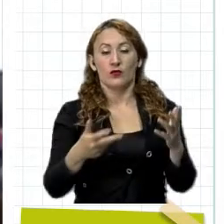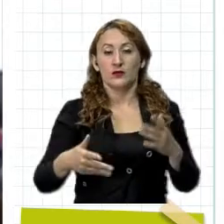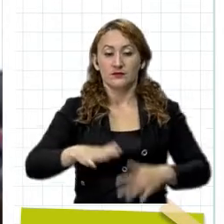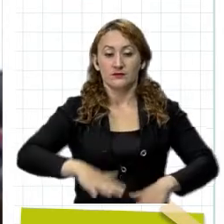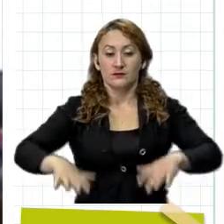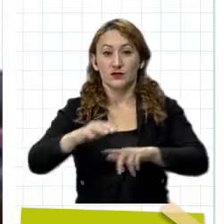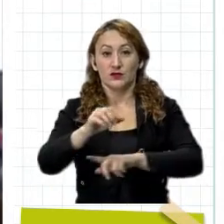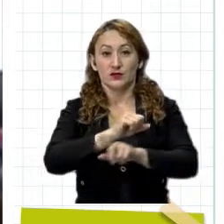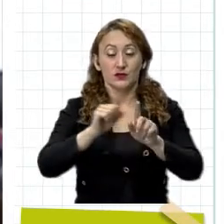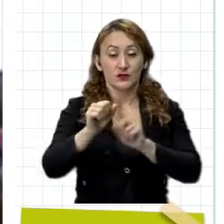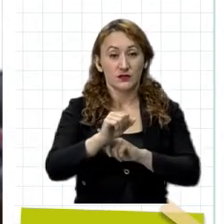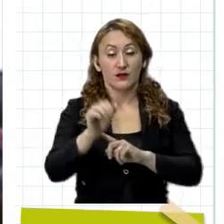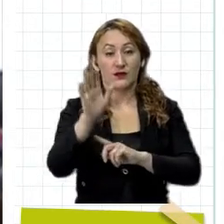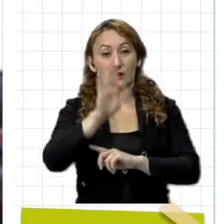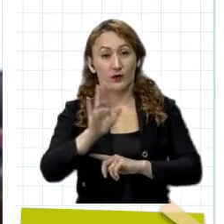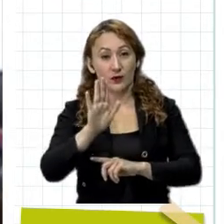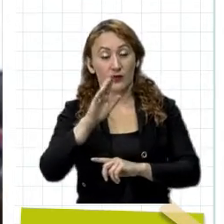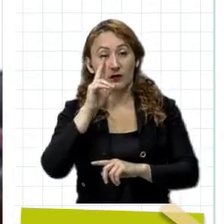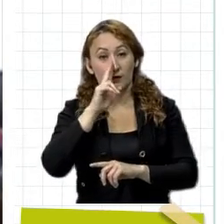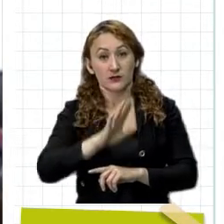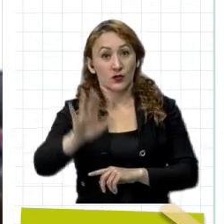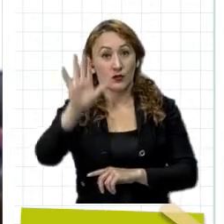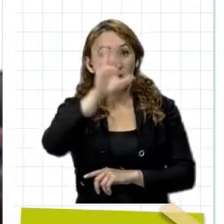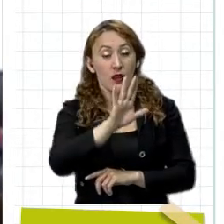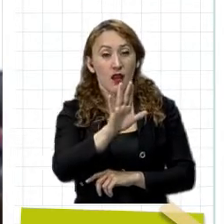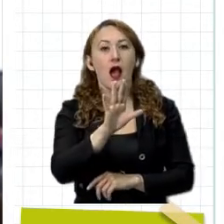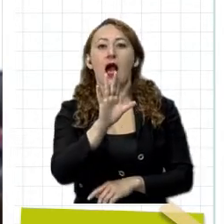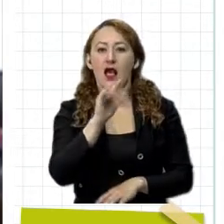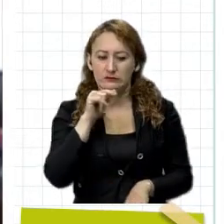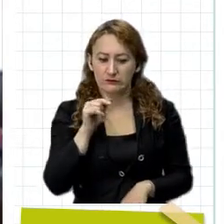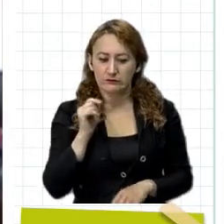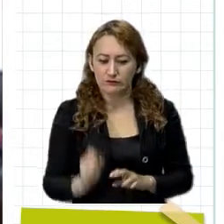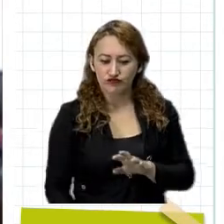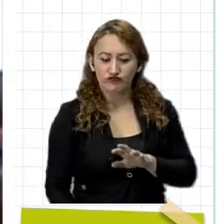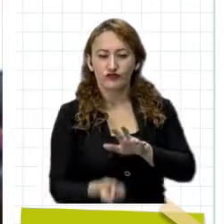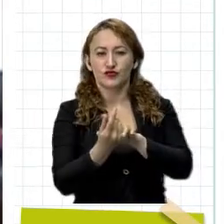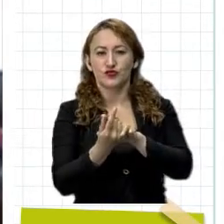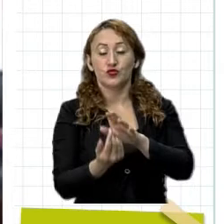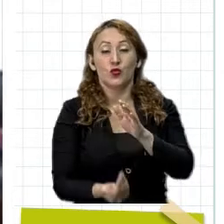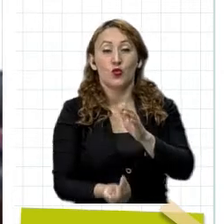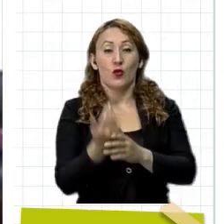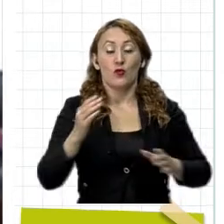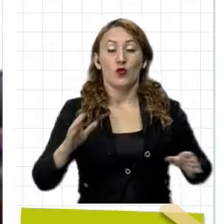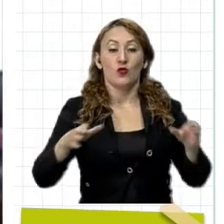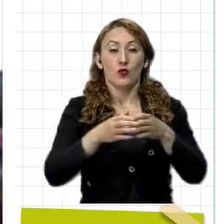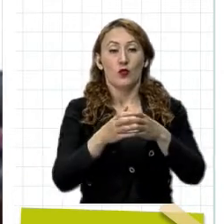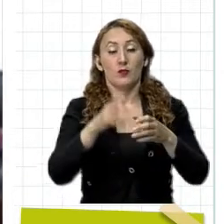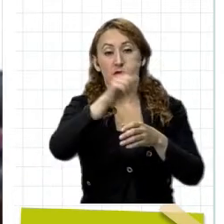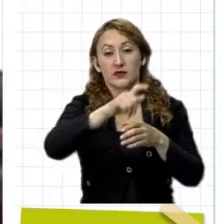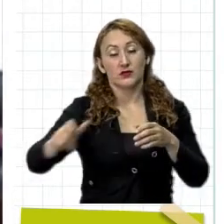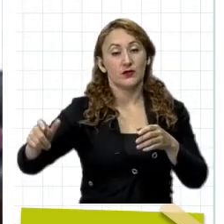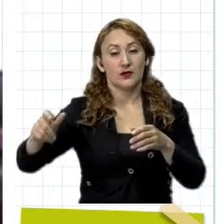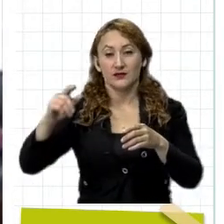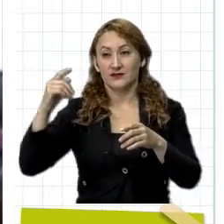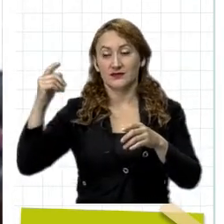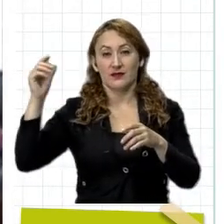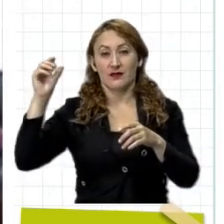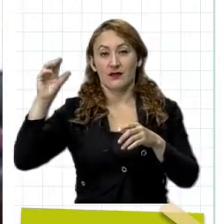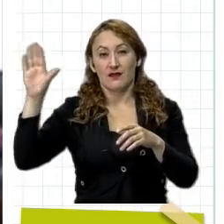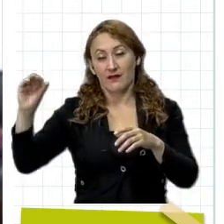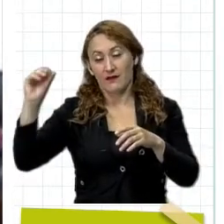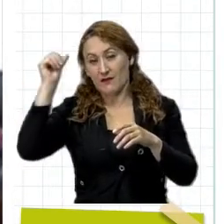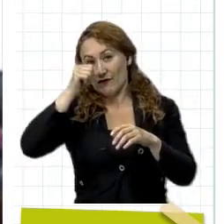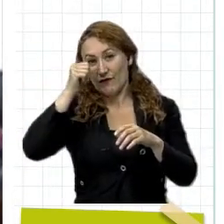y nacional implicó el surgimiento de una nueva categoría para las personas afrodescendientes. Esa era, a